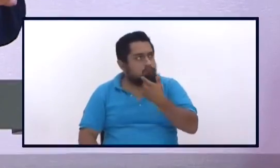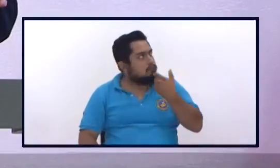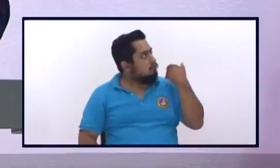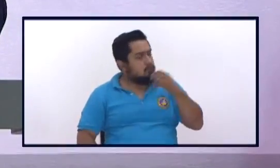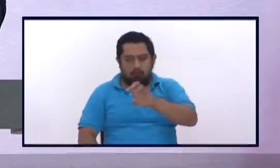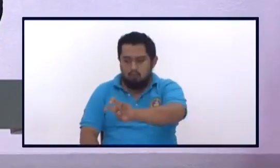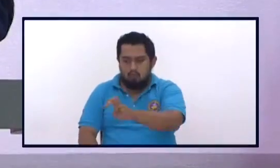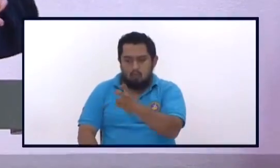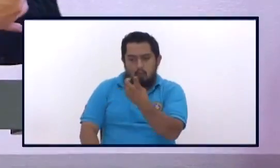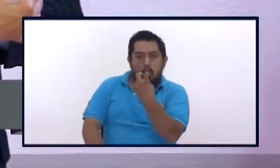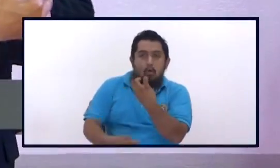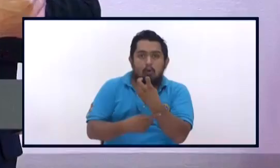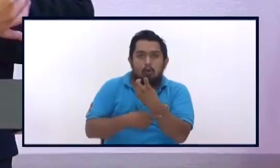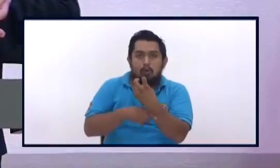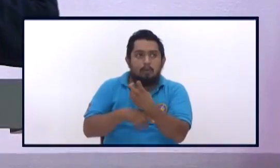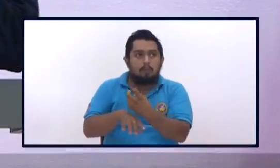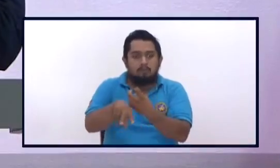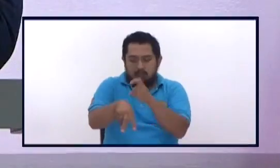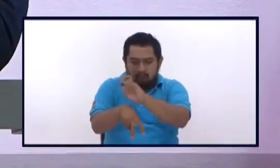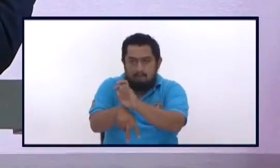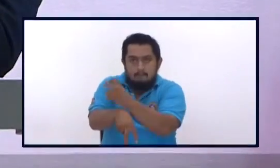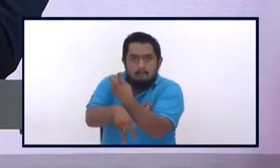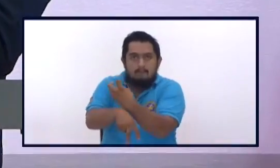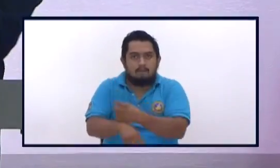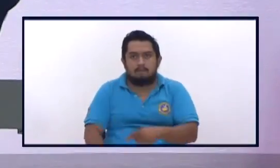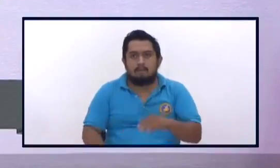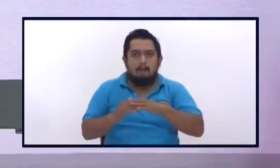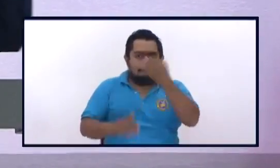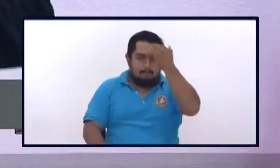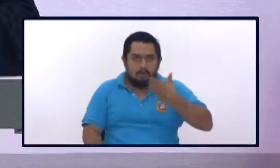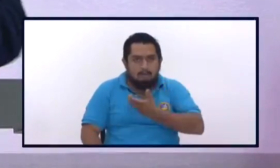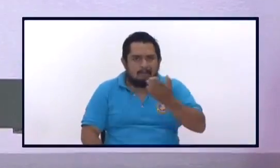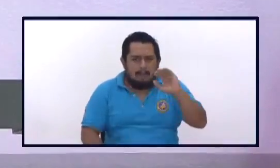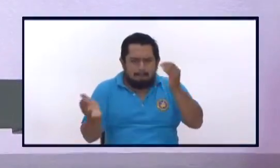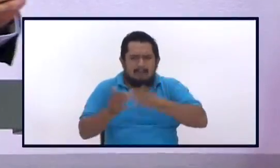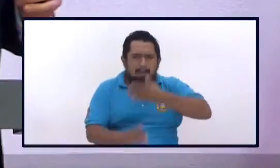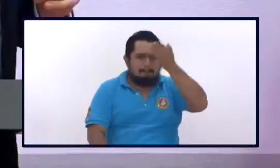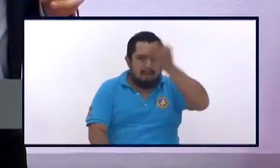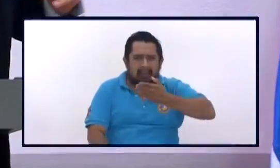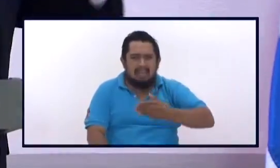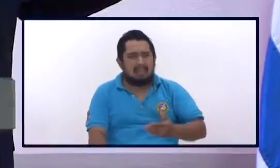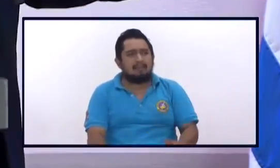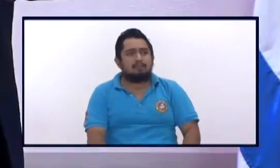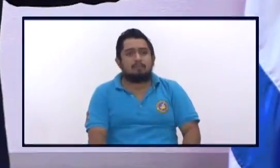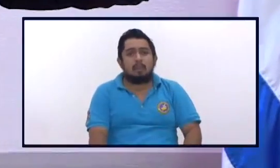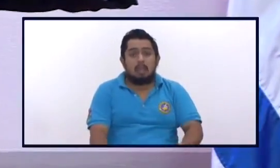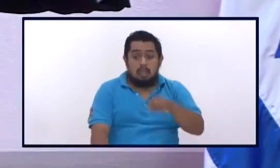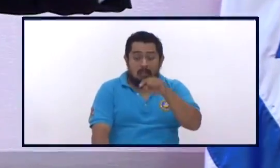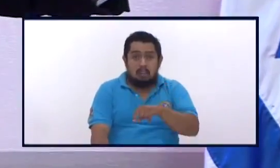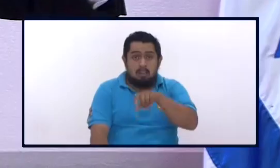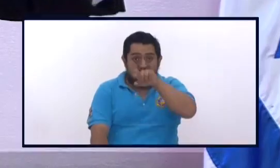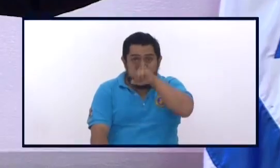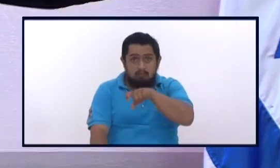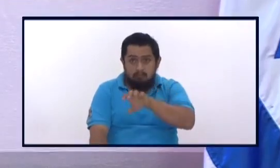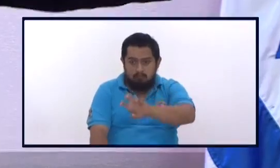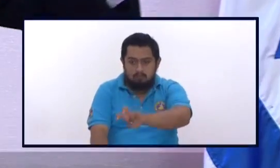que había metido también de la verdadera y dice que cuando adoro el